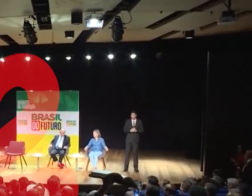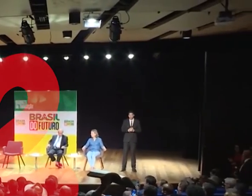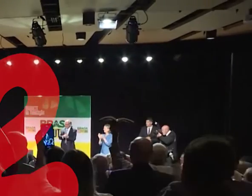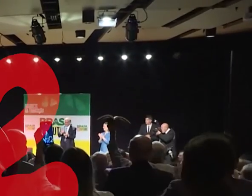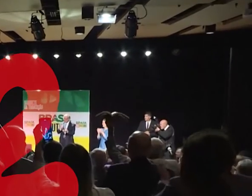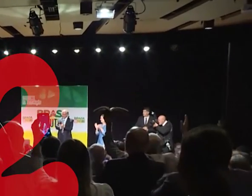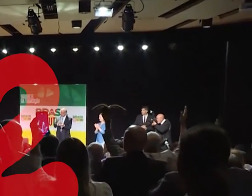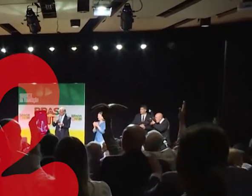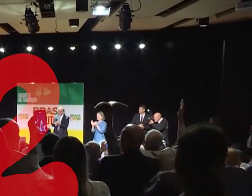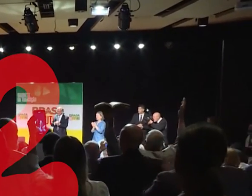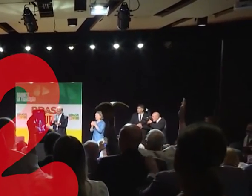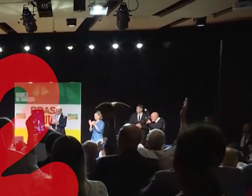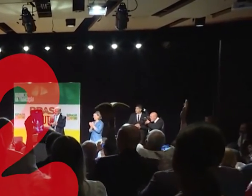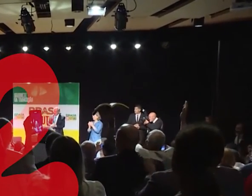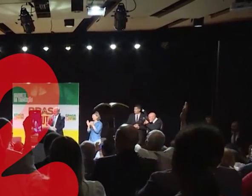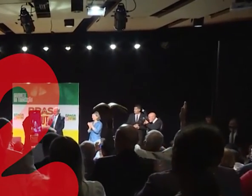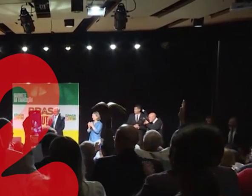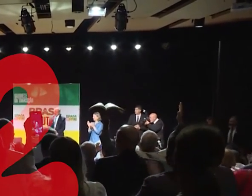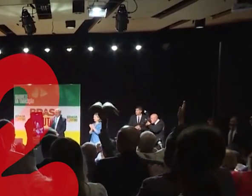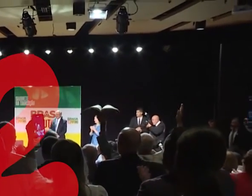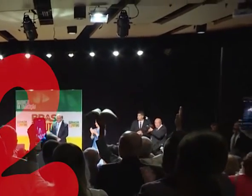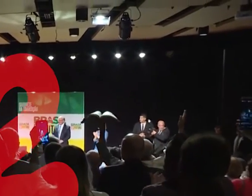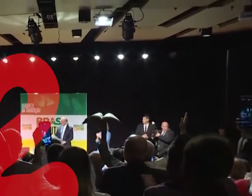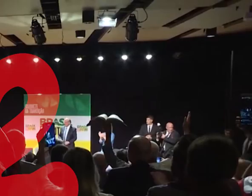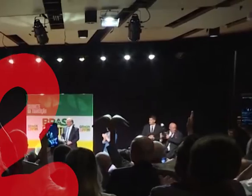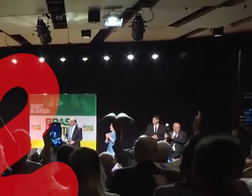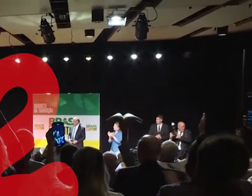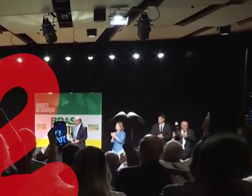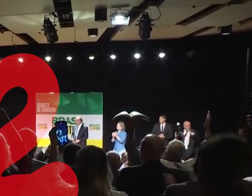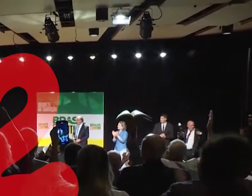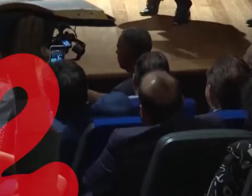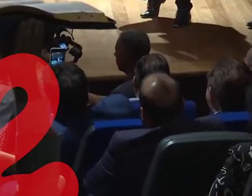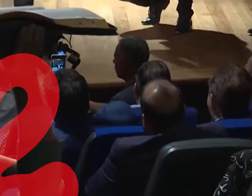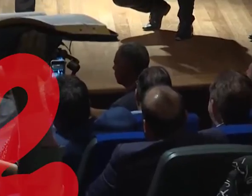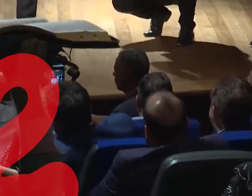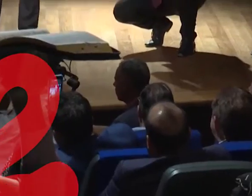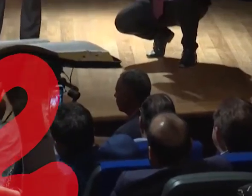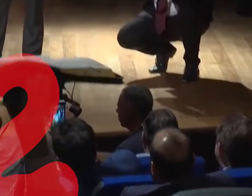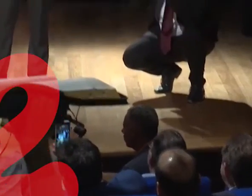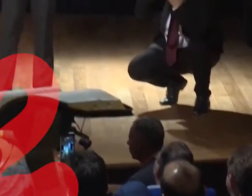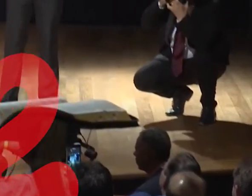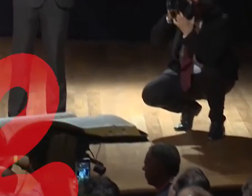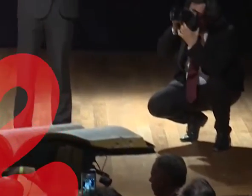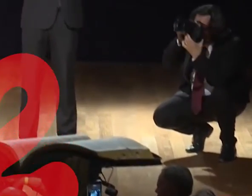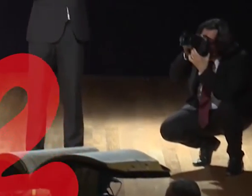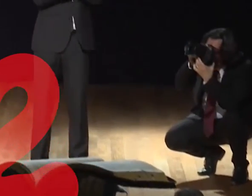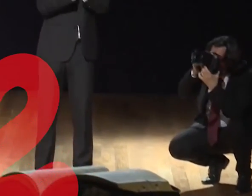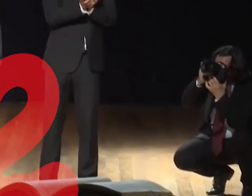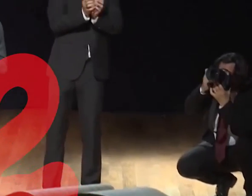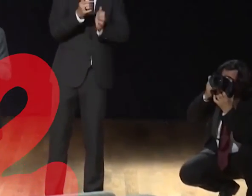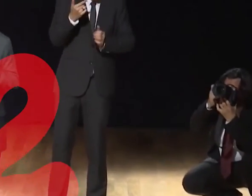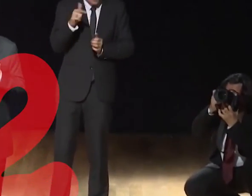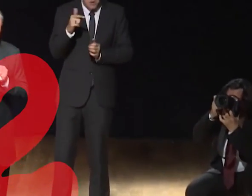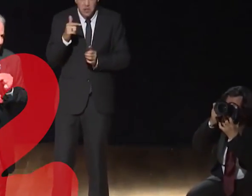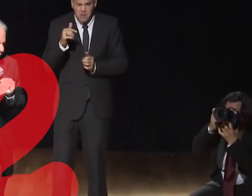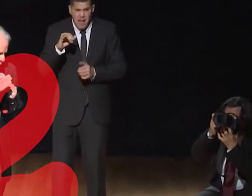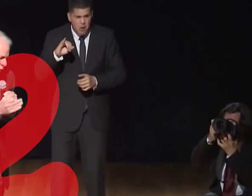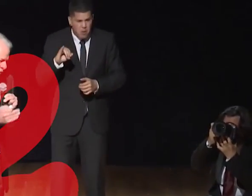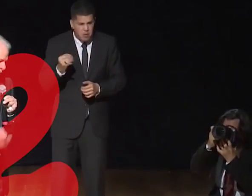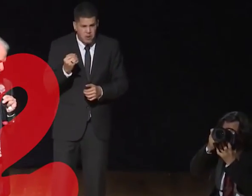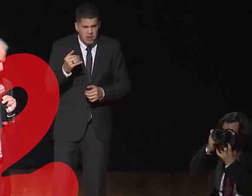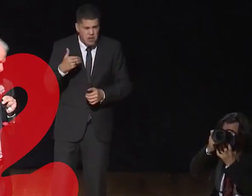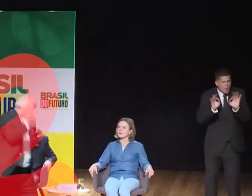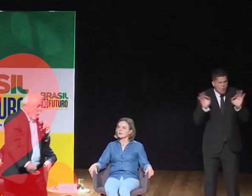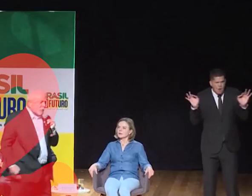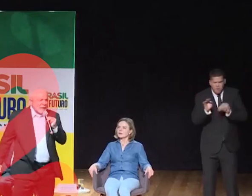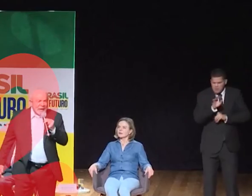en el marco de la transición con el gobierno de Jair bolsonaro Lula llamo a la vuelta a la normalidad en las calles donde unos